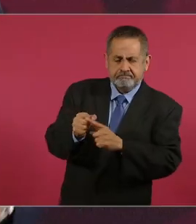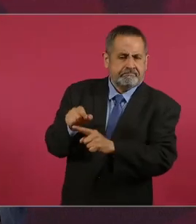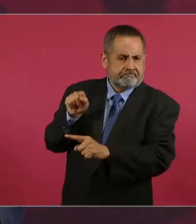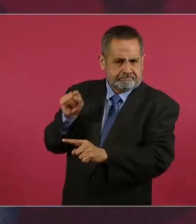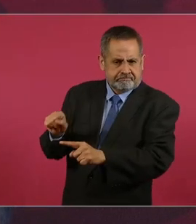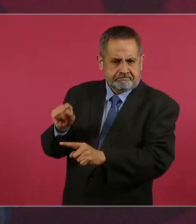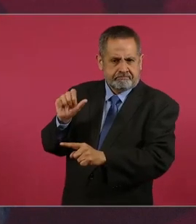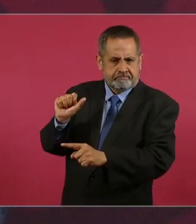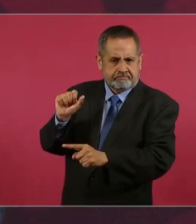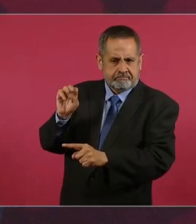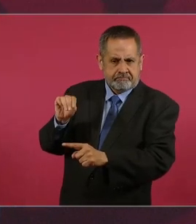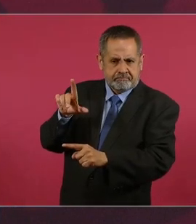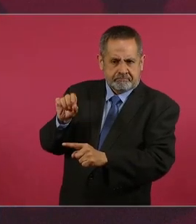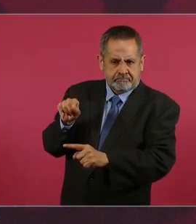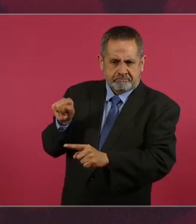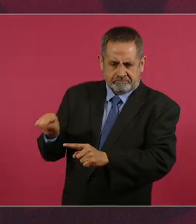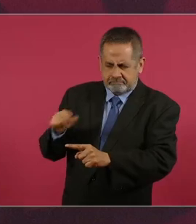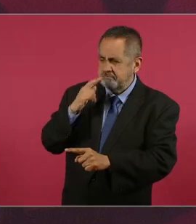Manuel.